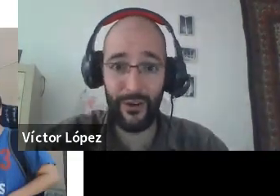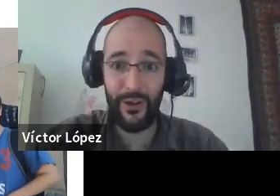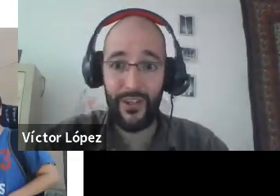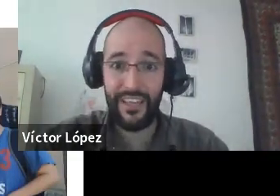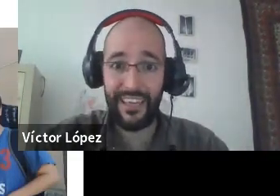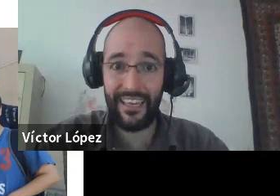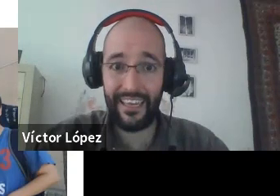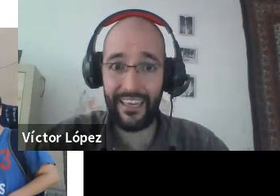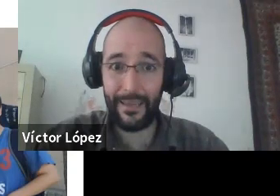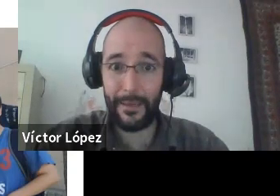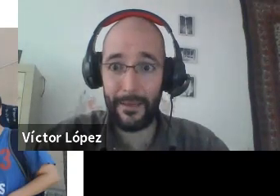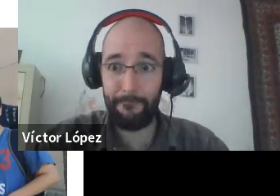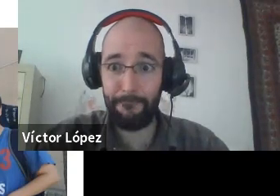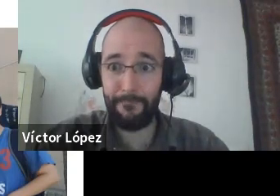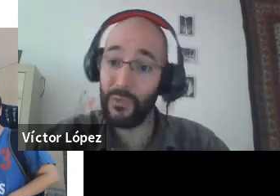como digo.